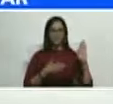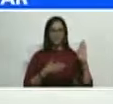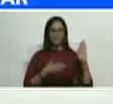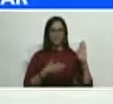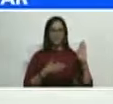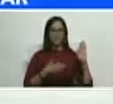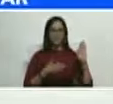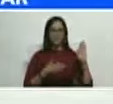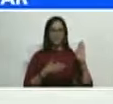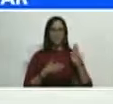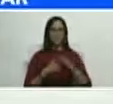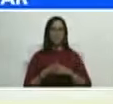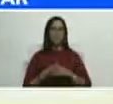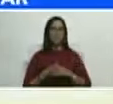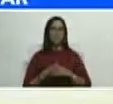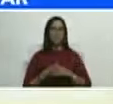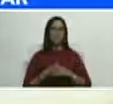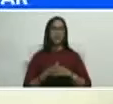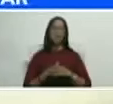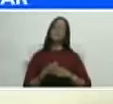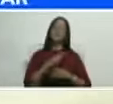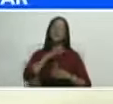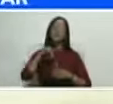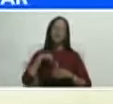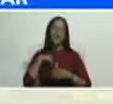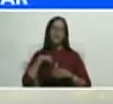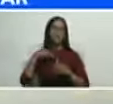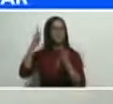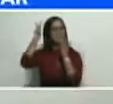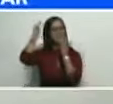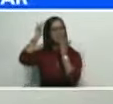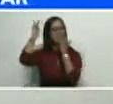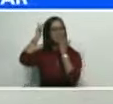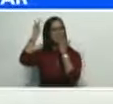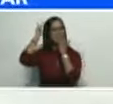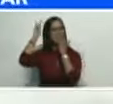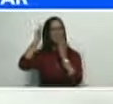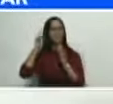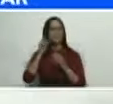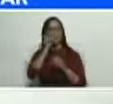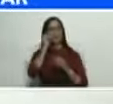juro juro por nuestros caciques y